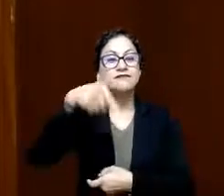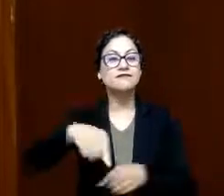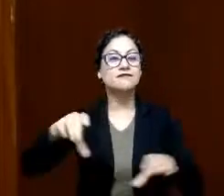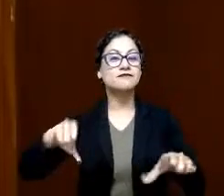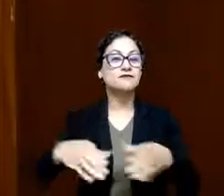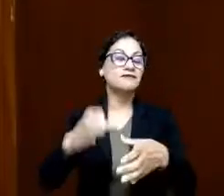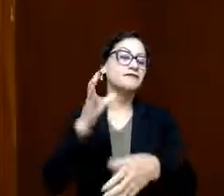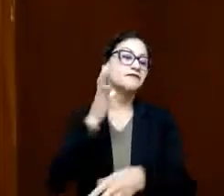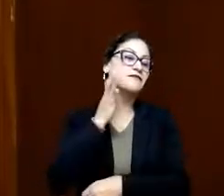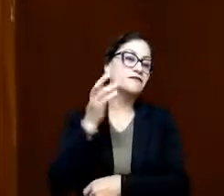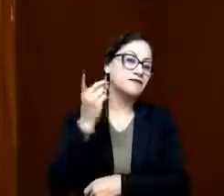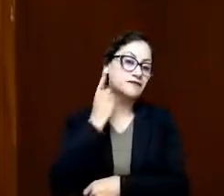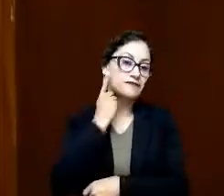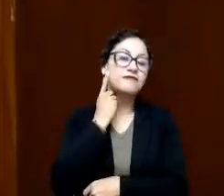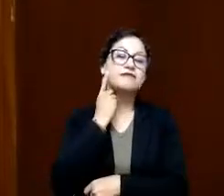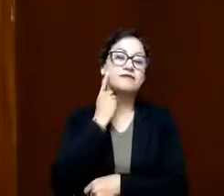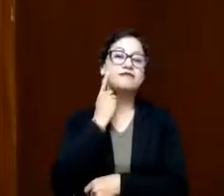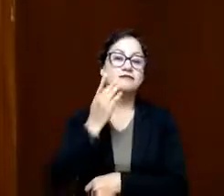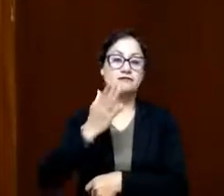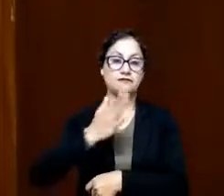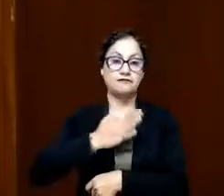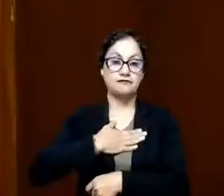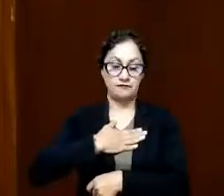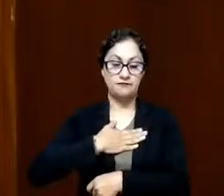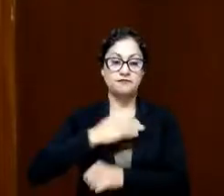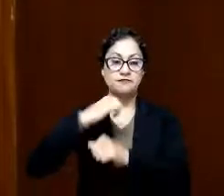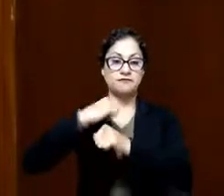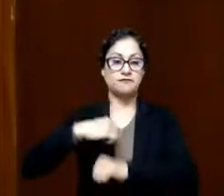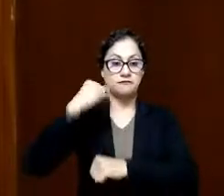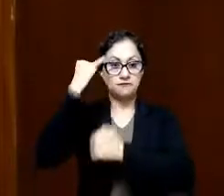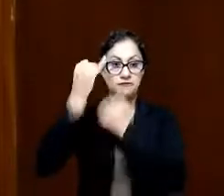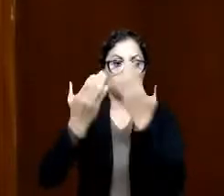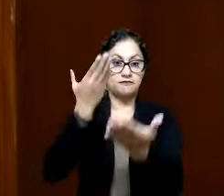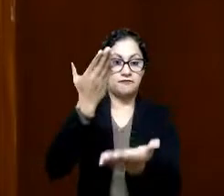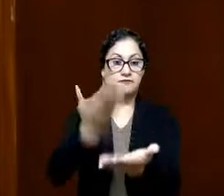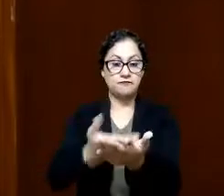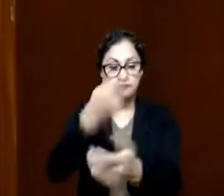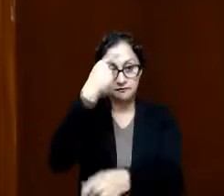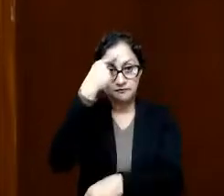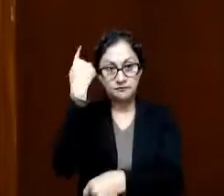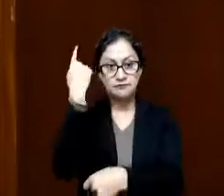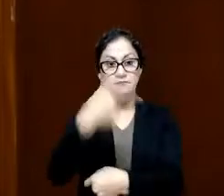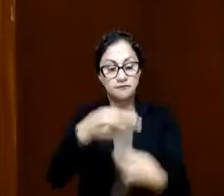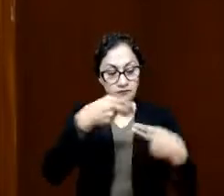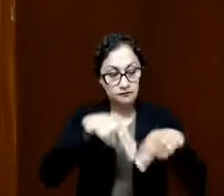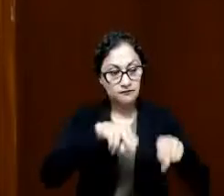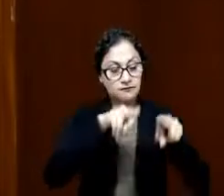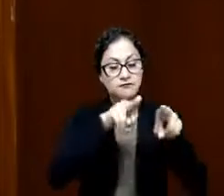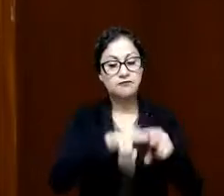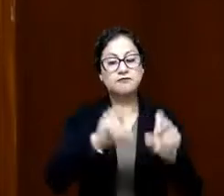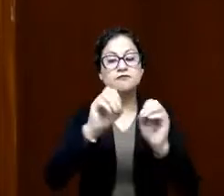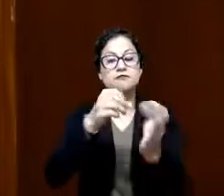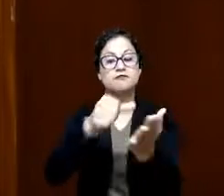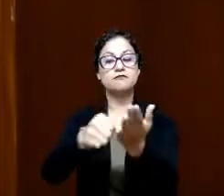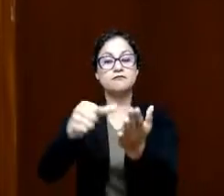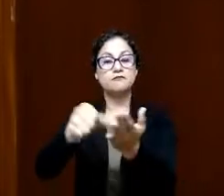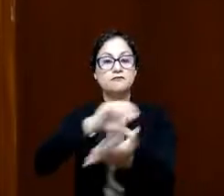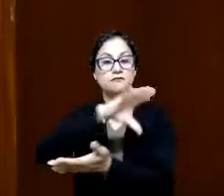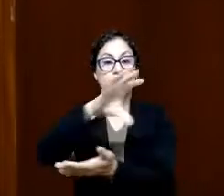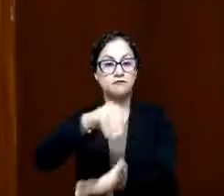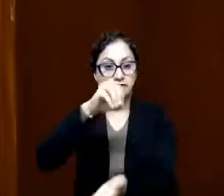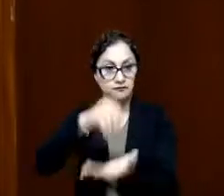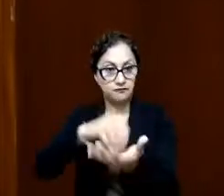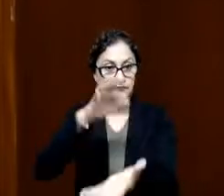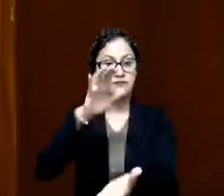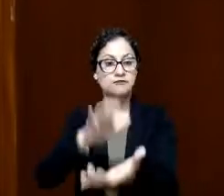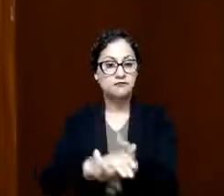diputada proponente de la iniciativa de matrimonio y concubinato igualitario, me congratula enormemente que la propuesta que se presente